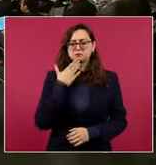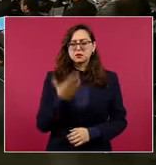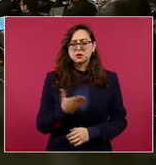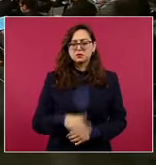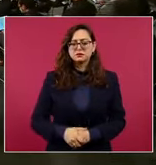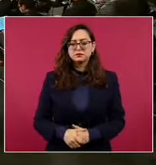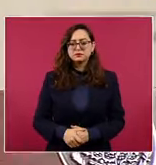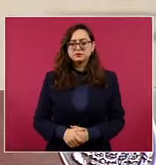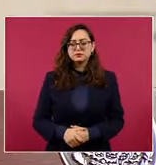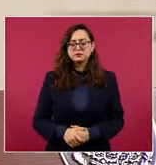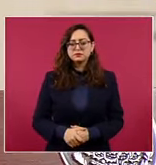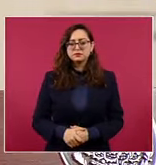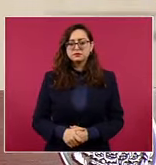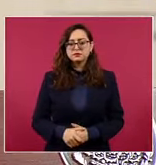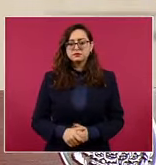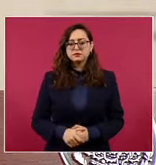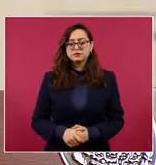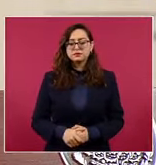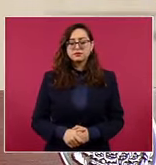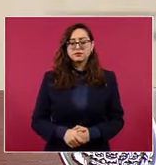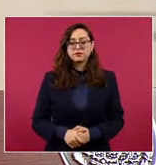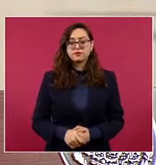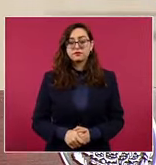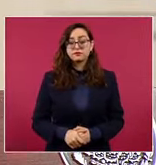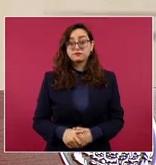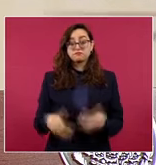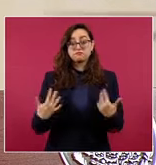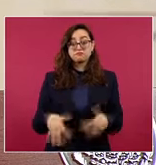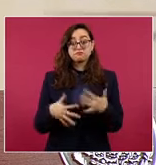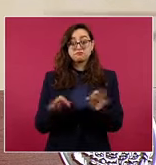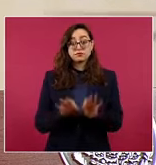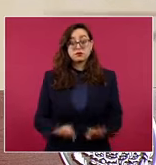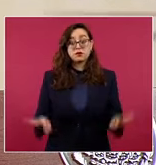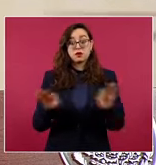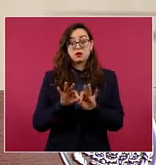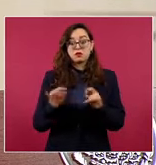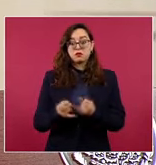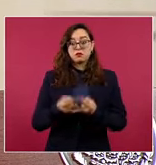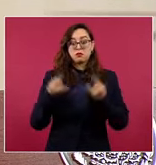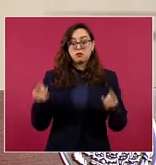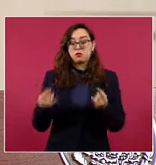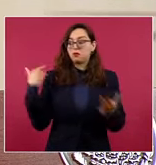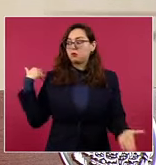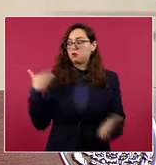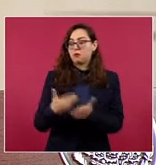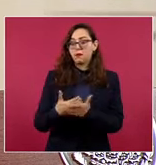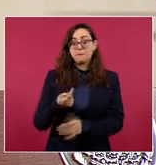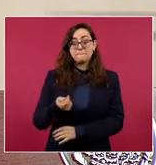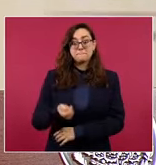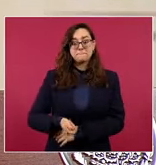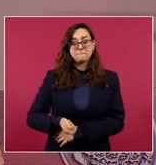Destaco el hecho histórico de que por primera vez